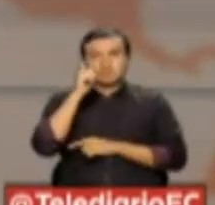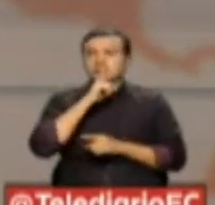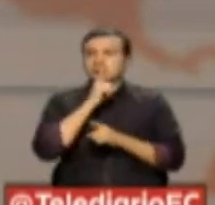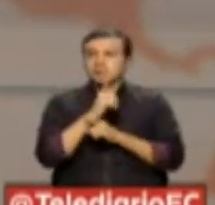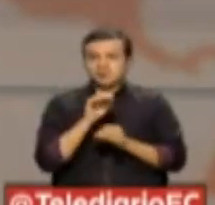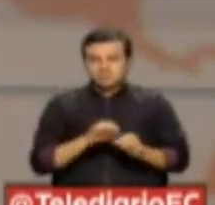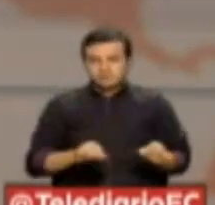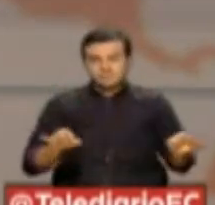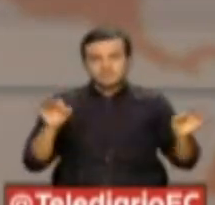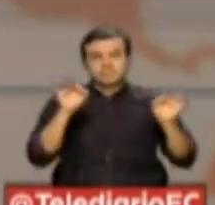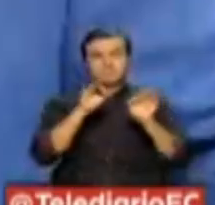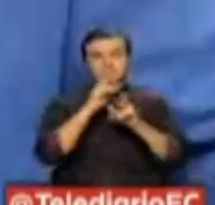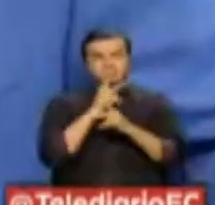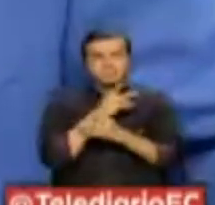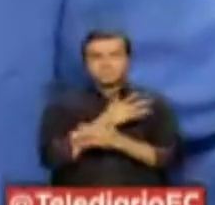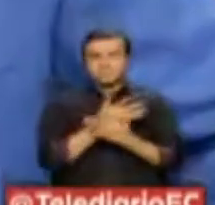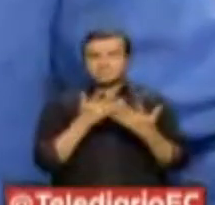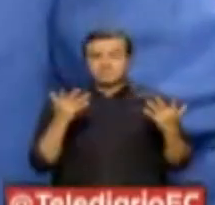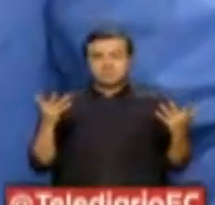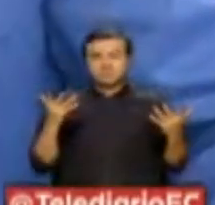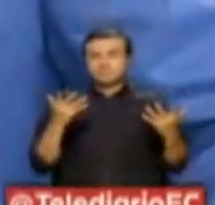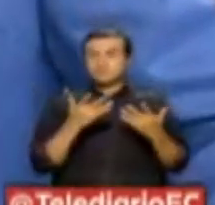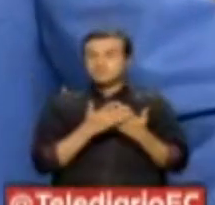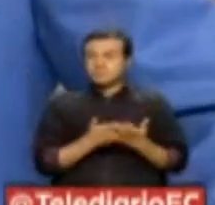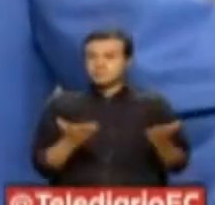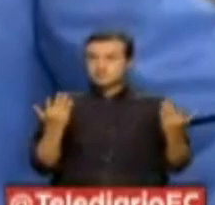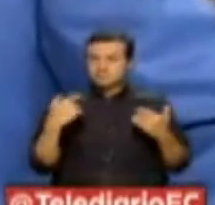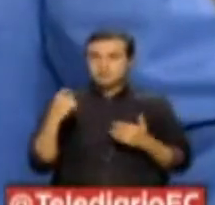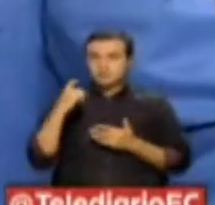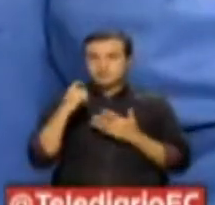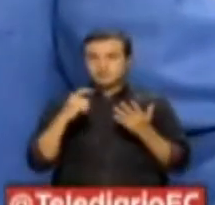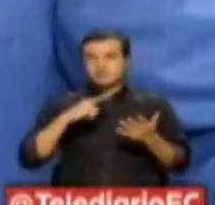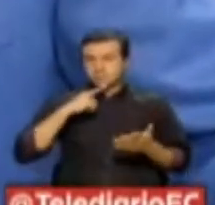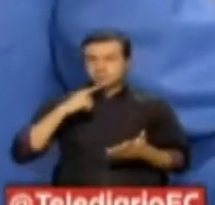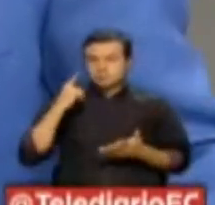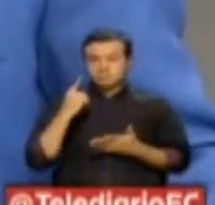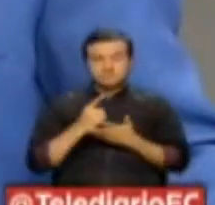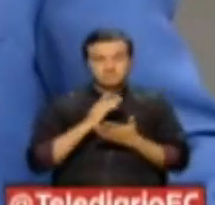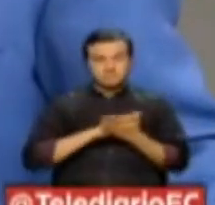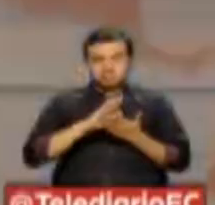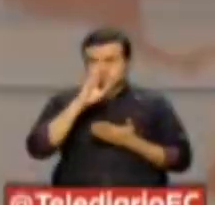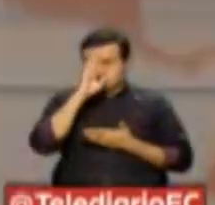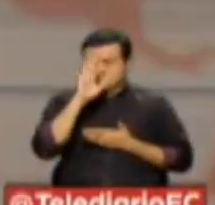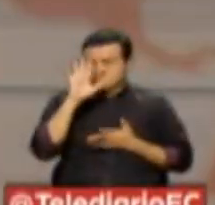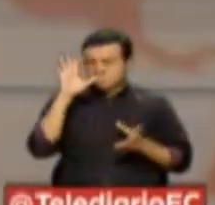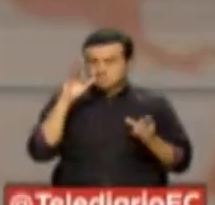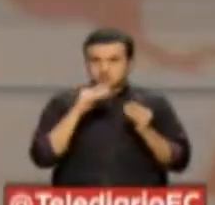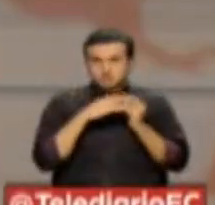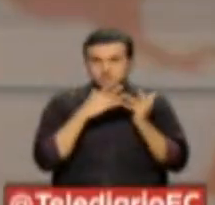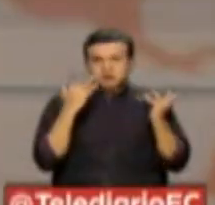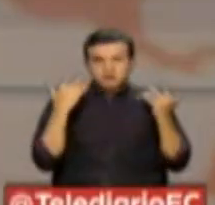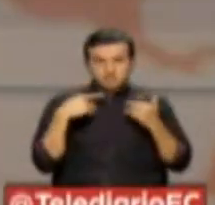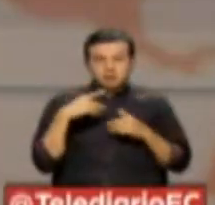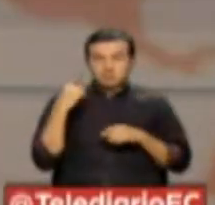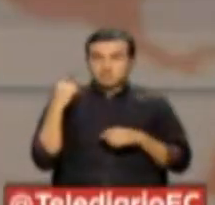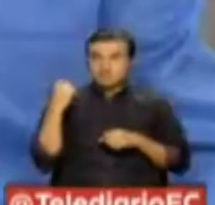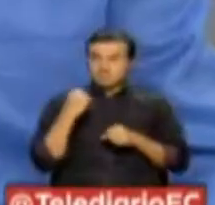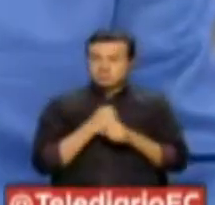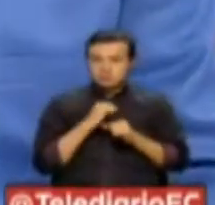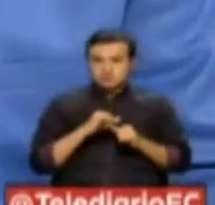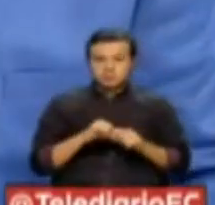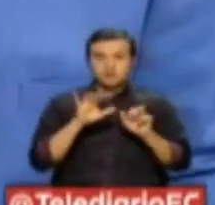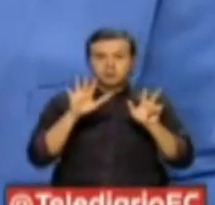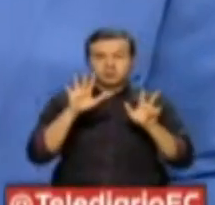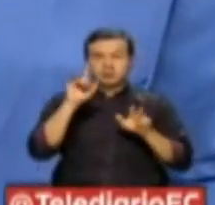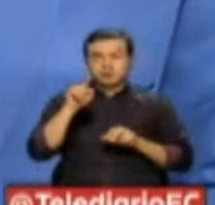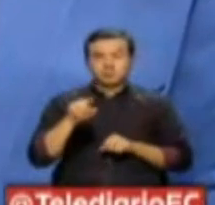que por tanto tienen que cuidar qué es lo que parece no negociable y debe ser no negociable es la transparencia en todo esto es necesario de alguna 8